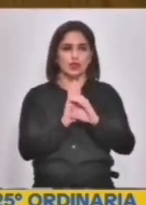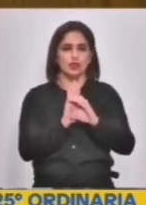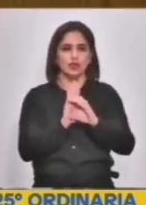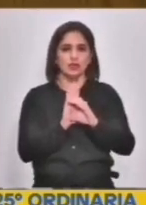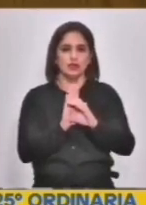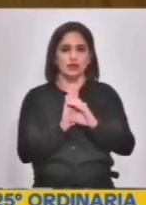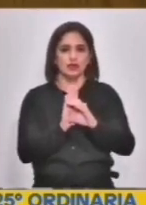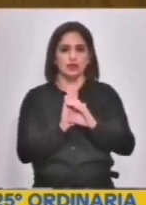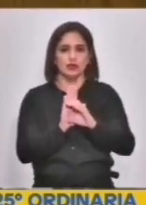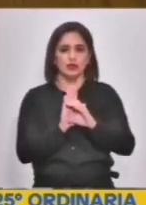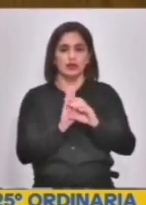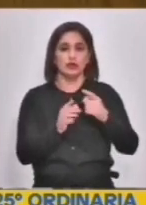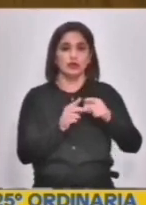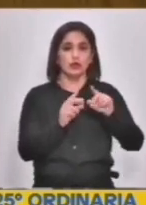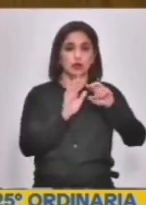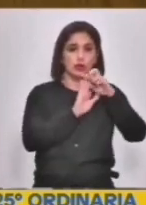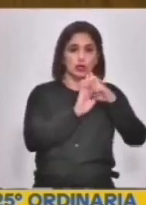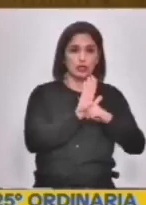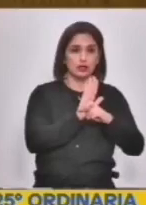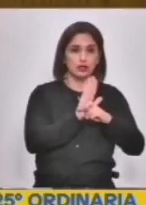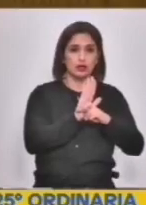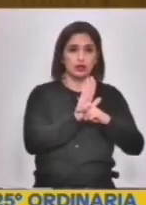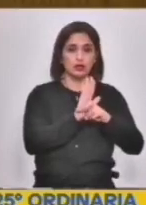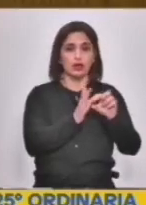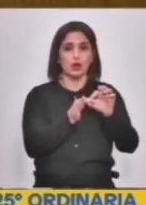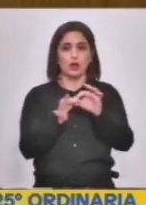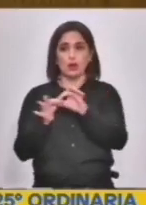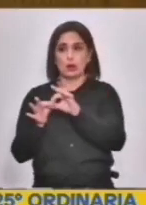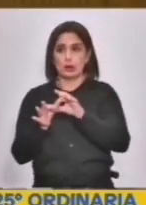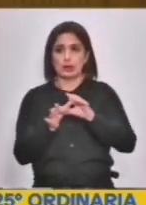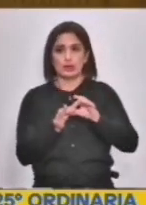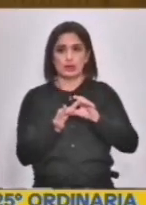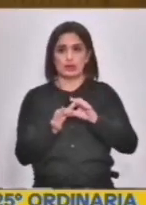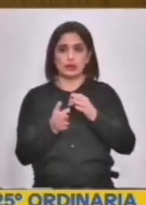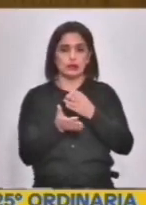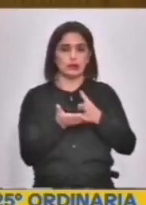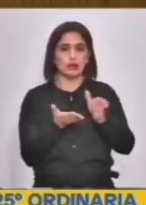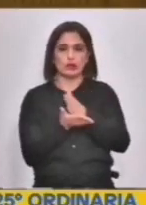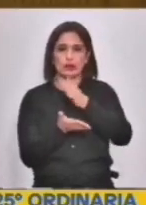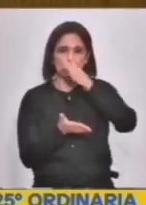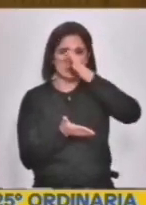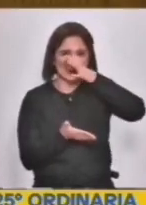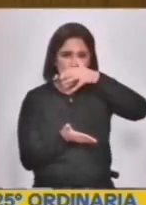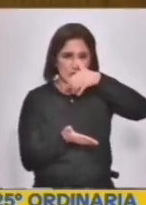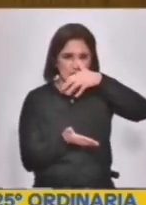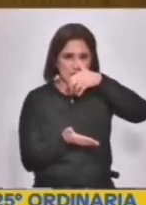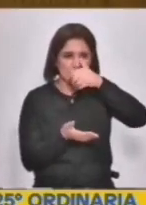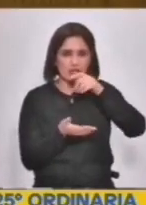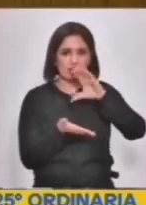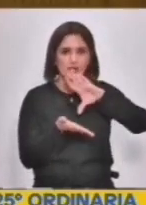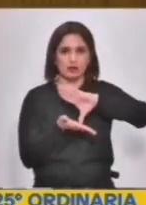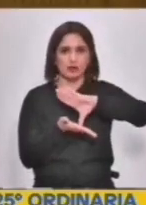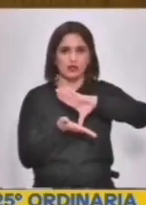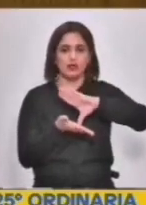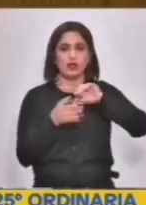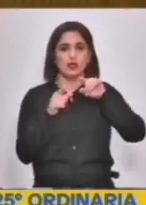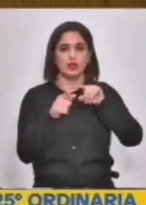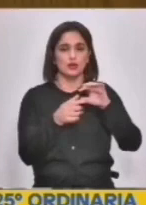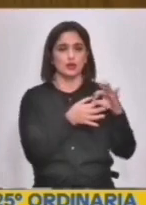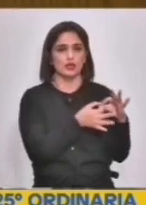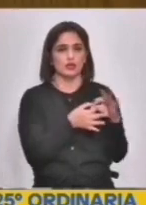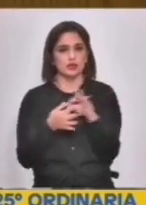trámite rápido a este otro proyecto y lo podamos tener alineados con esta des notarización de el país y por esa razón